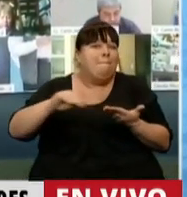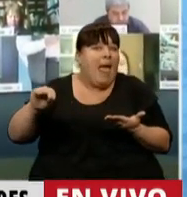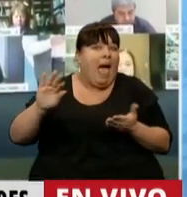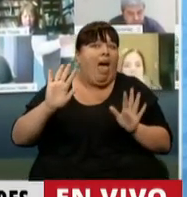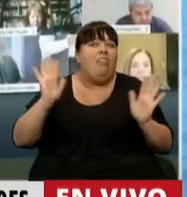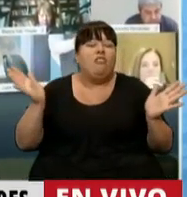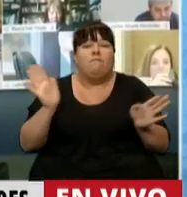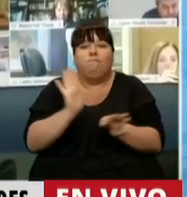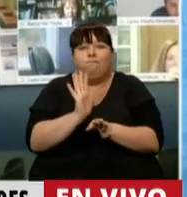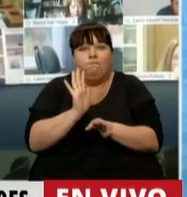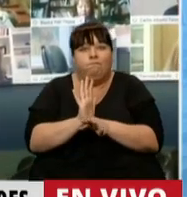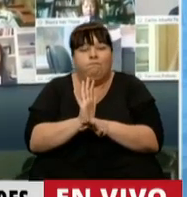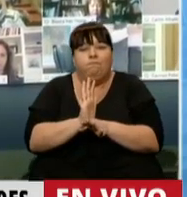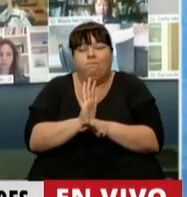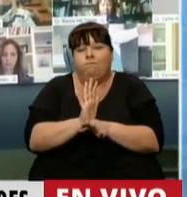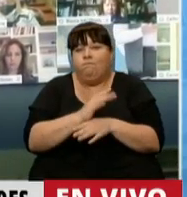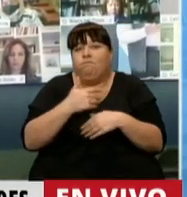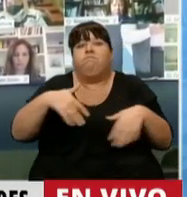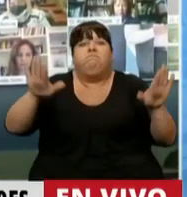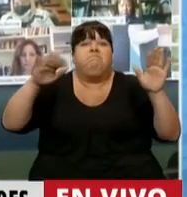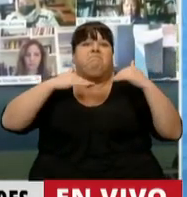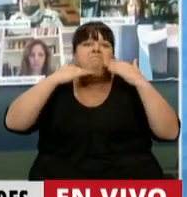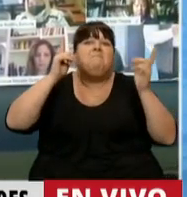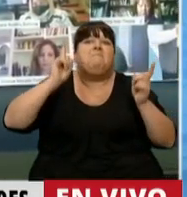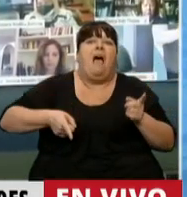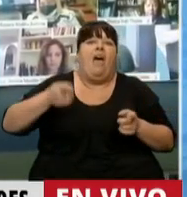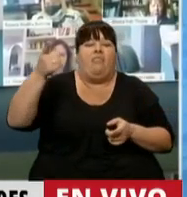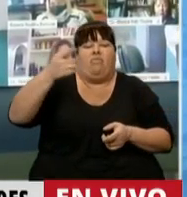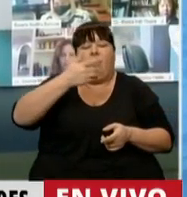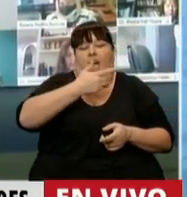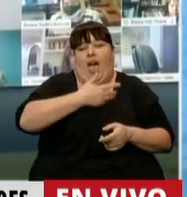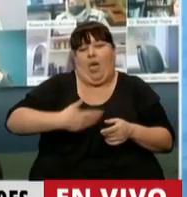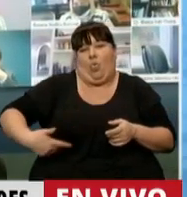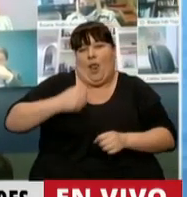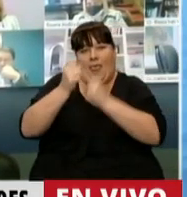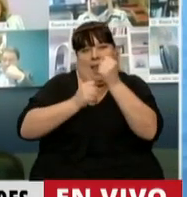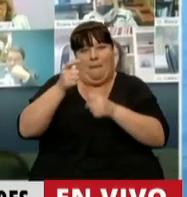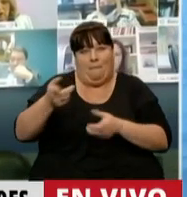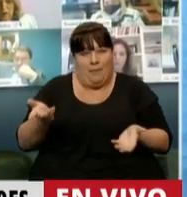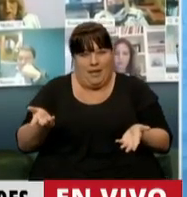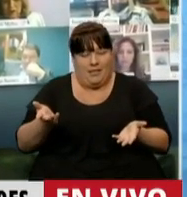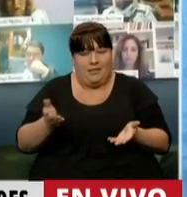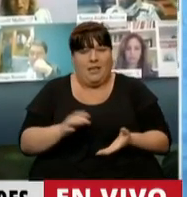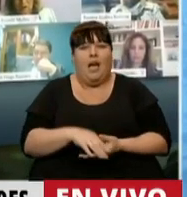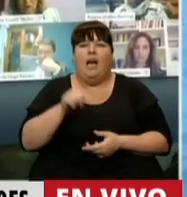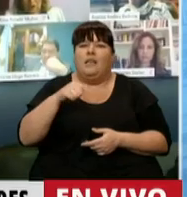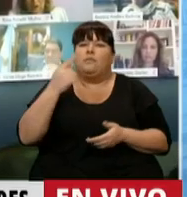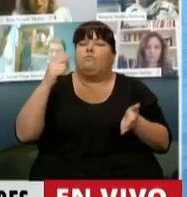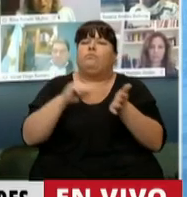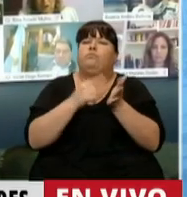quedan completamente a merced patronal. Entonces, acá tenemos un